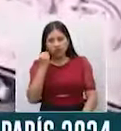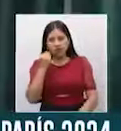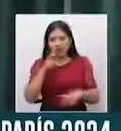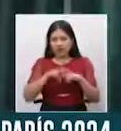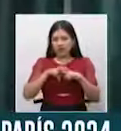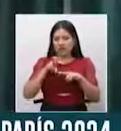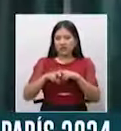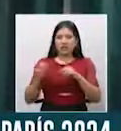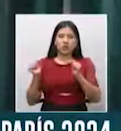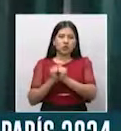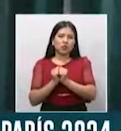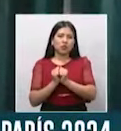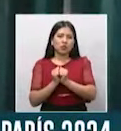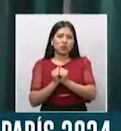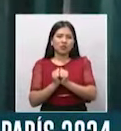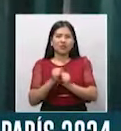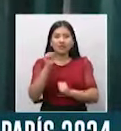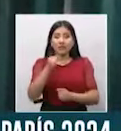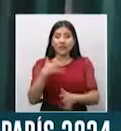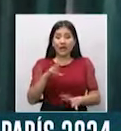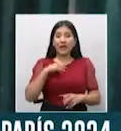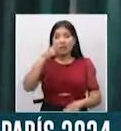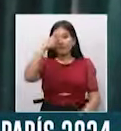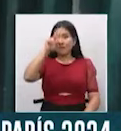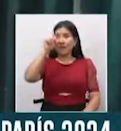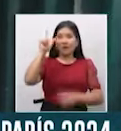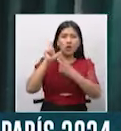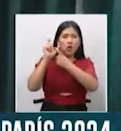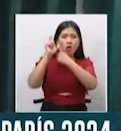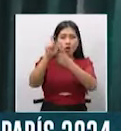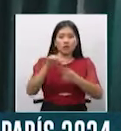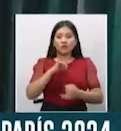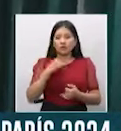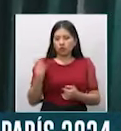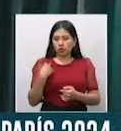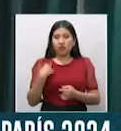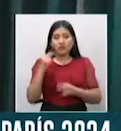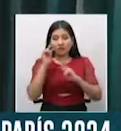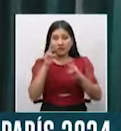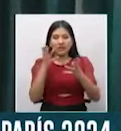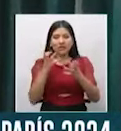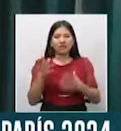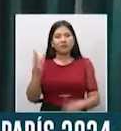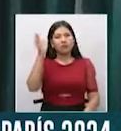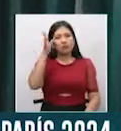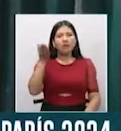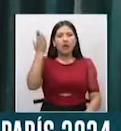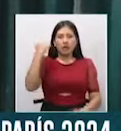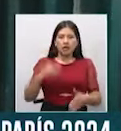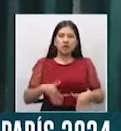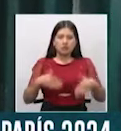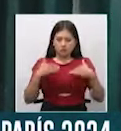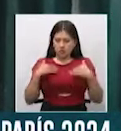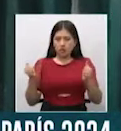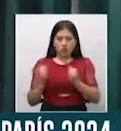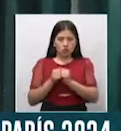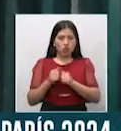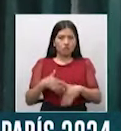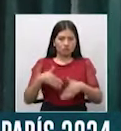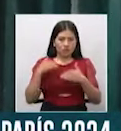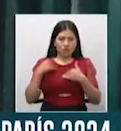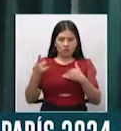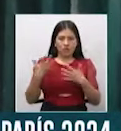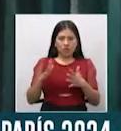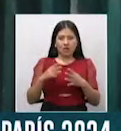sillón. Corriendo en el México, ¿no ve? Ahí también hemos, su papá ese vez vivía todavía, entonces con su